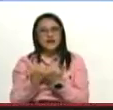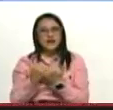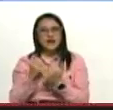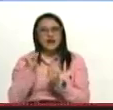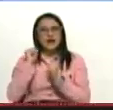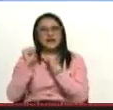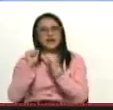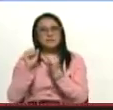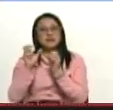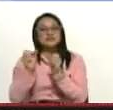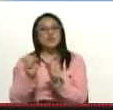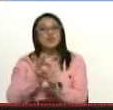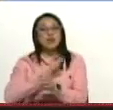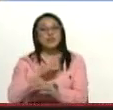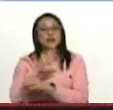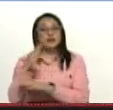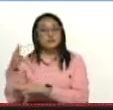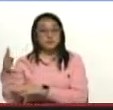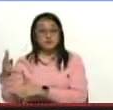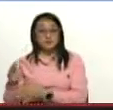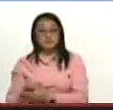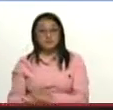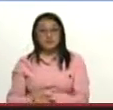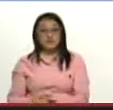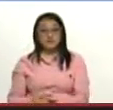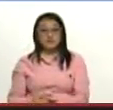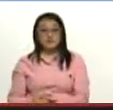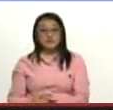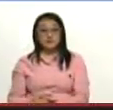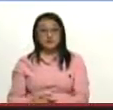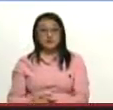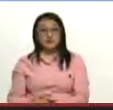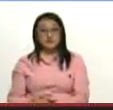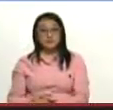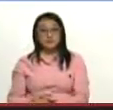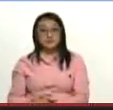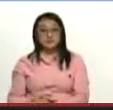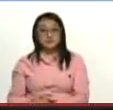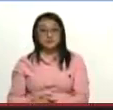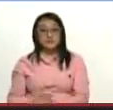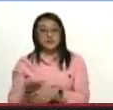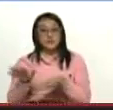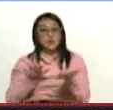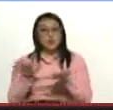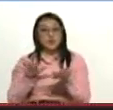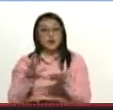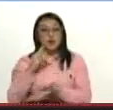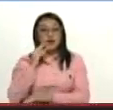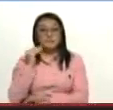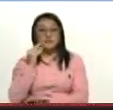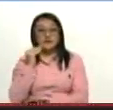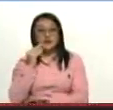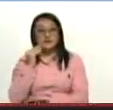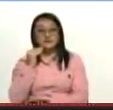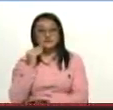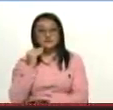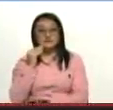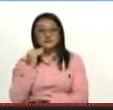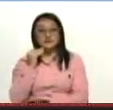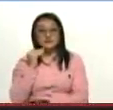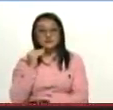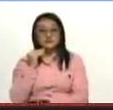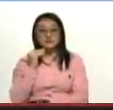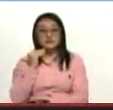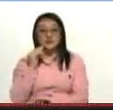del Caribe La idea es movernos de experiencias comunes